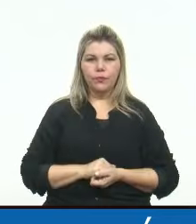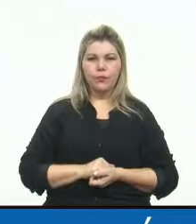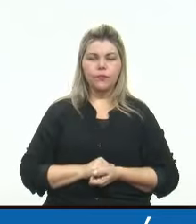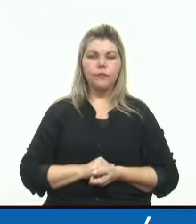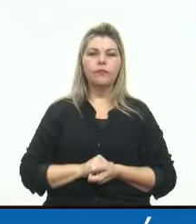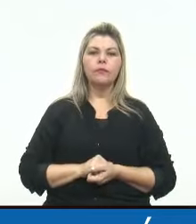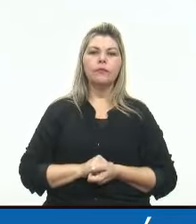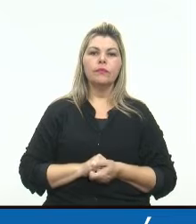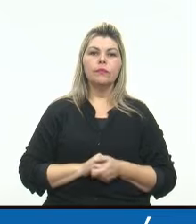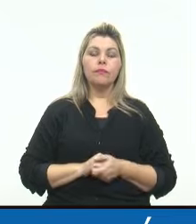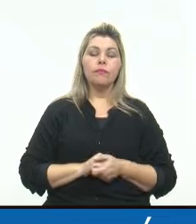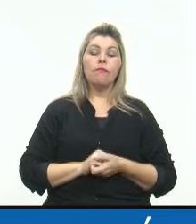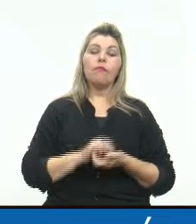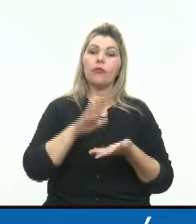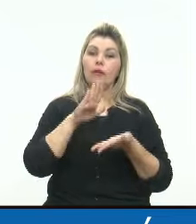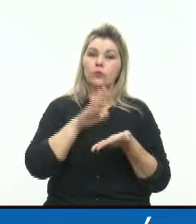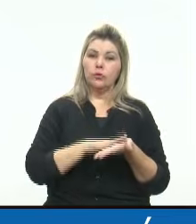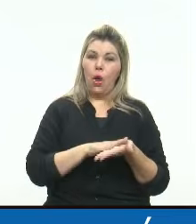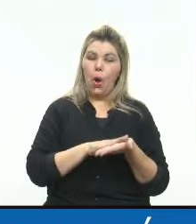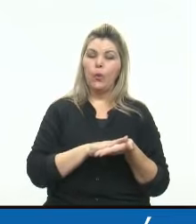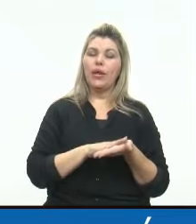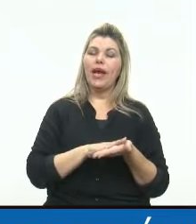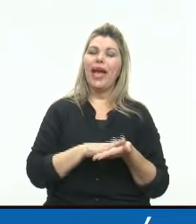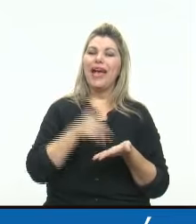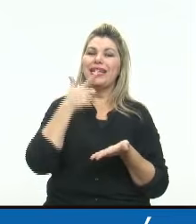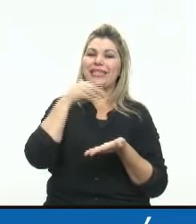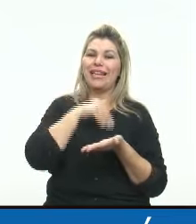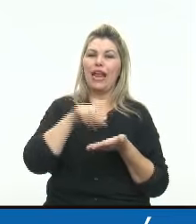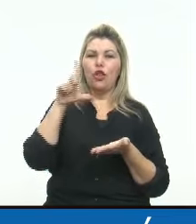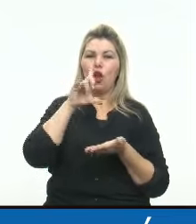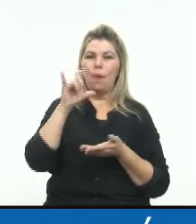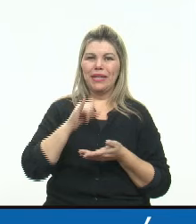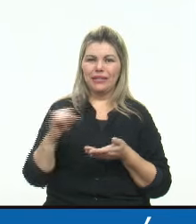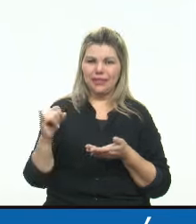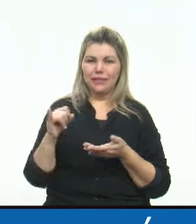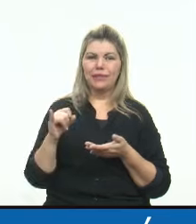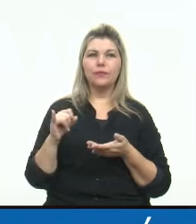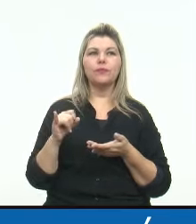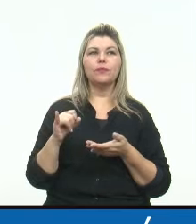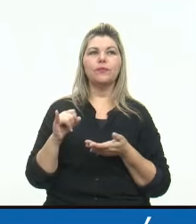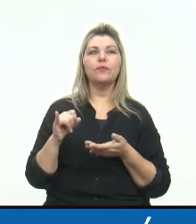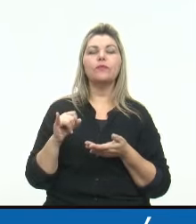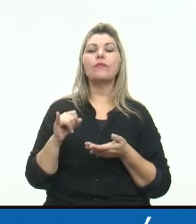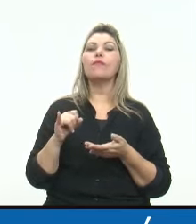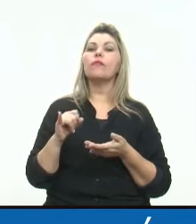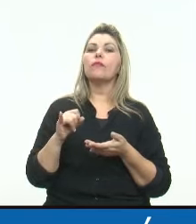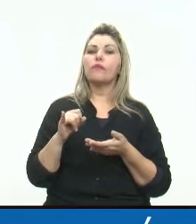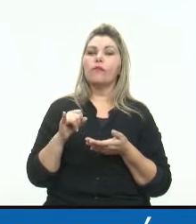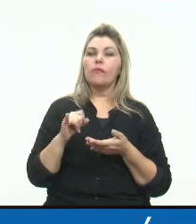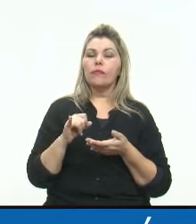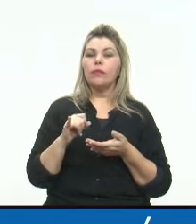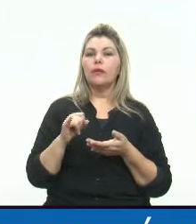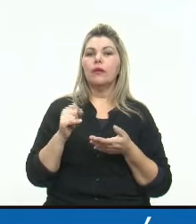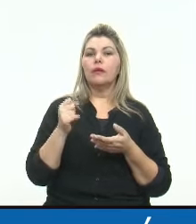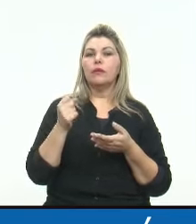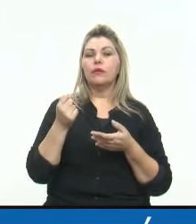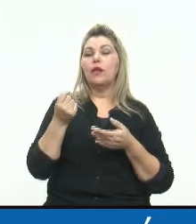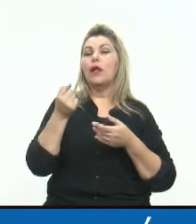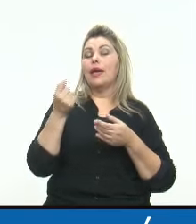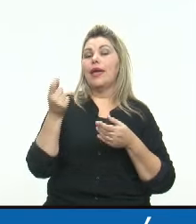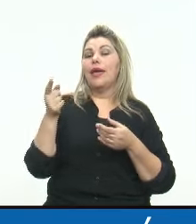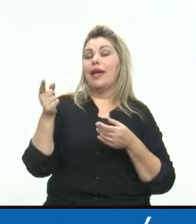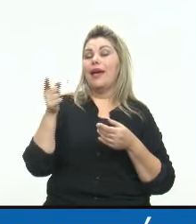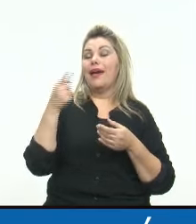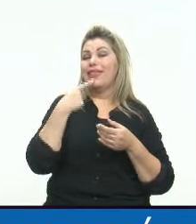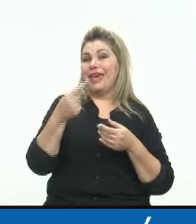Con respecto a las preguntas de la senadora López y los fondos que dice se